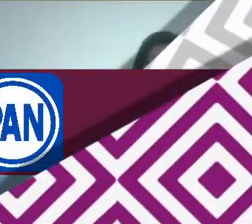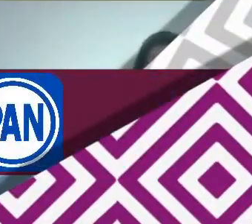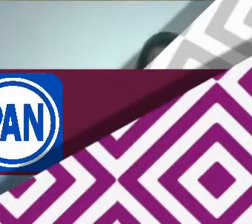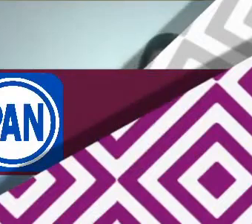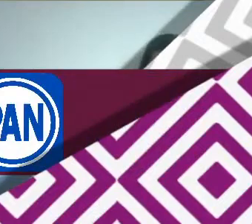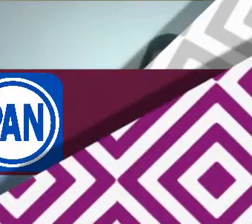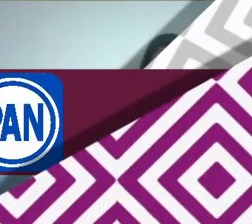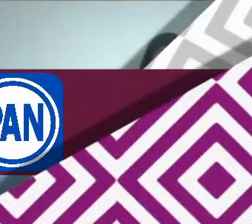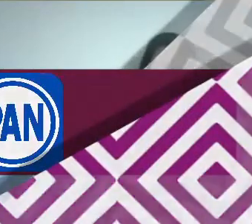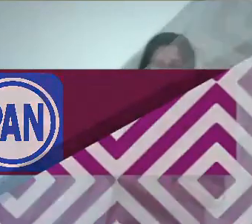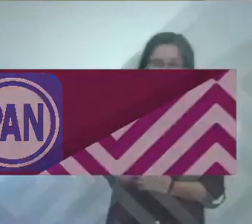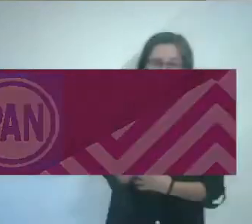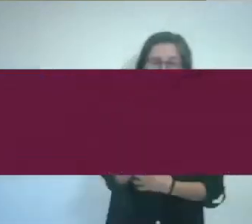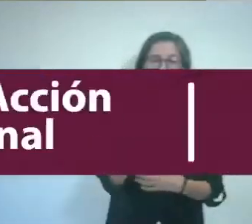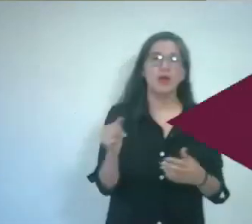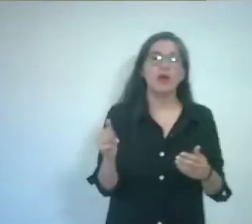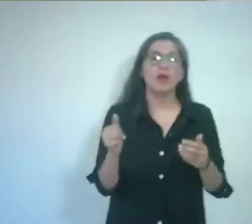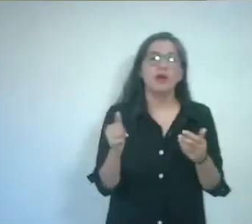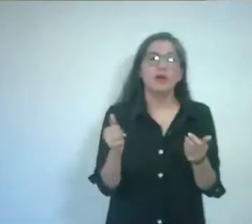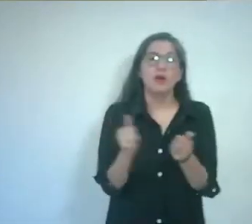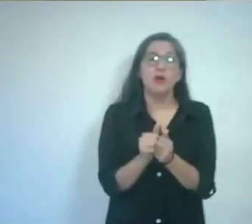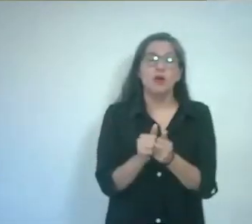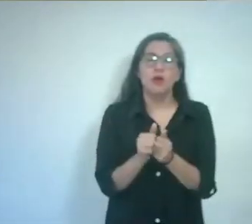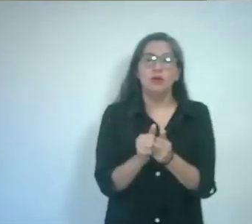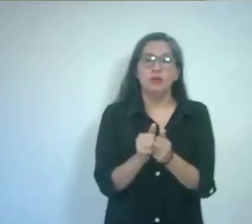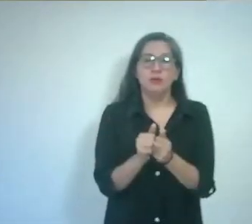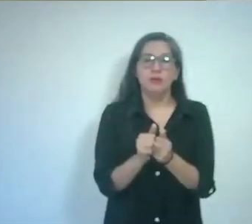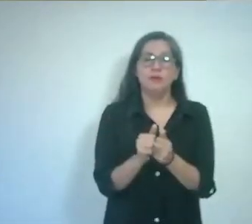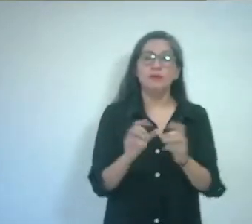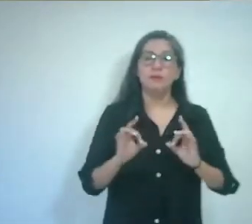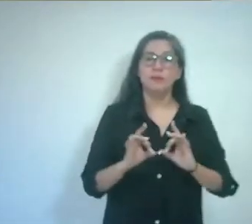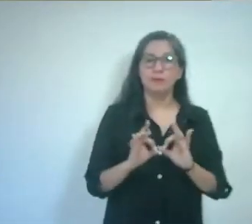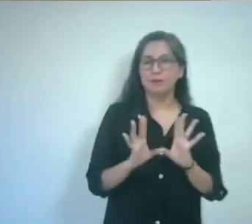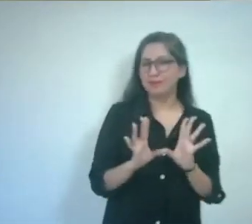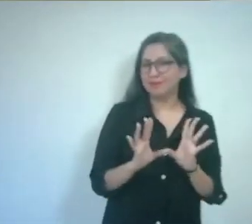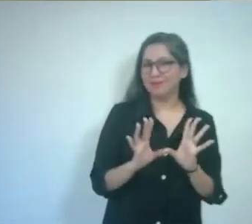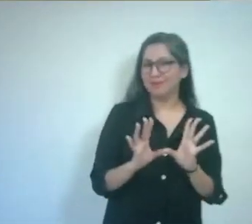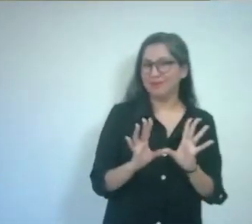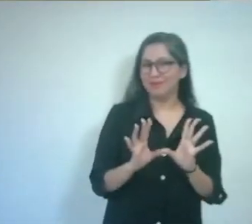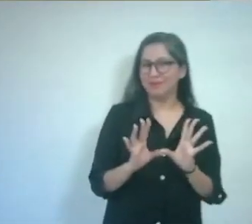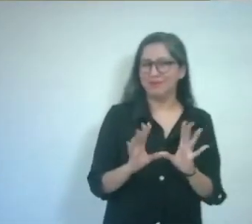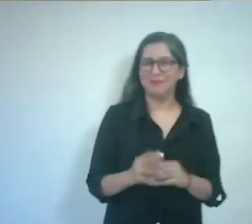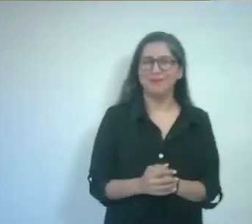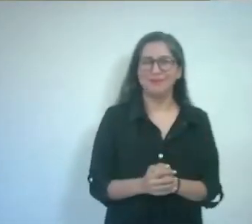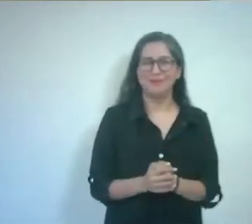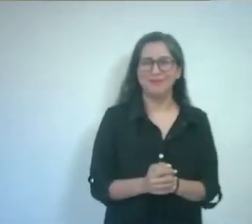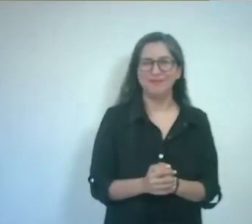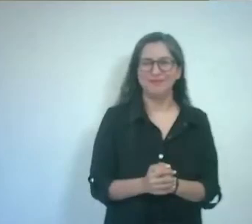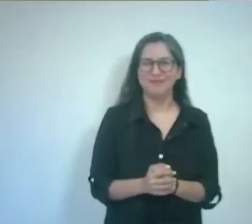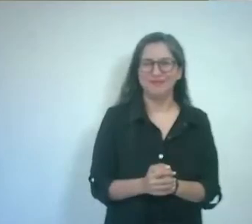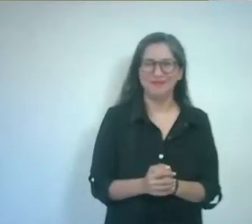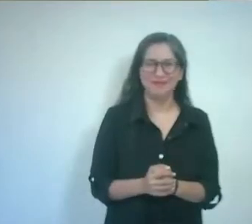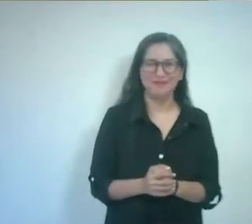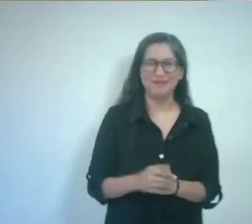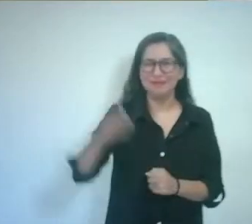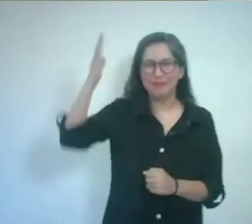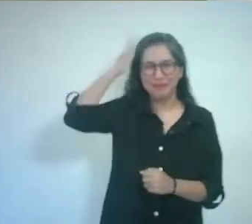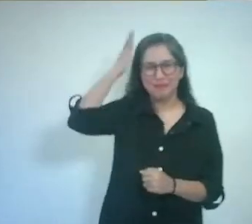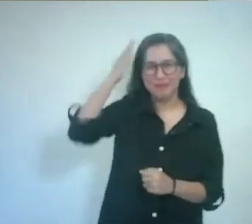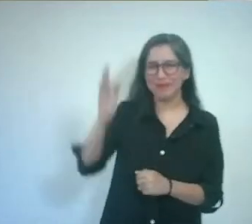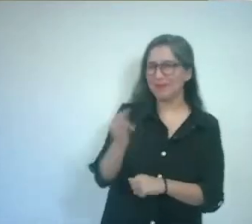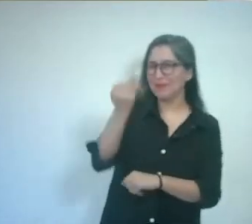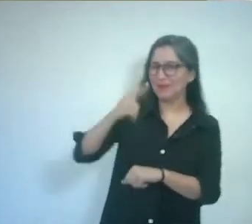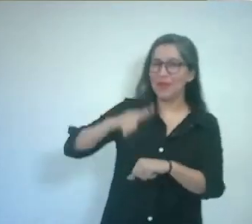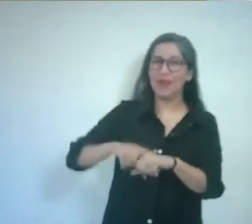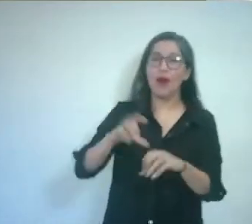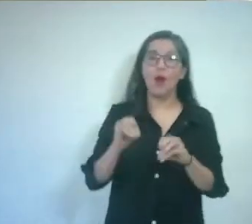junio con una tentación que se llevó a cabo por parte de las autoridades, tanto federales